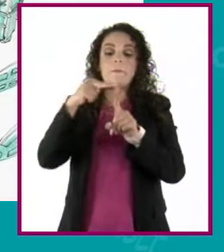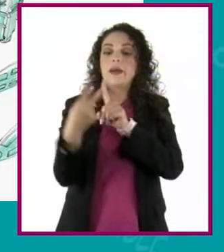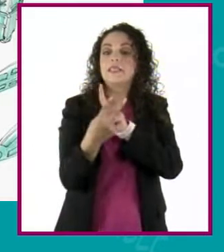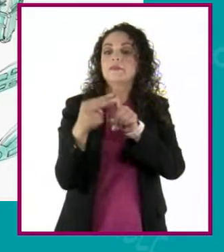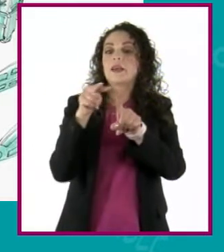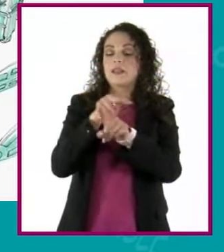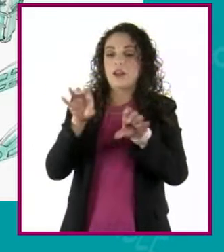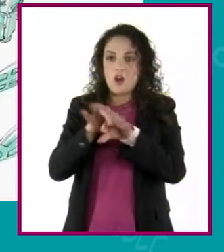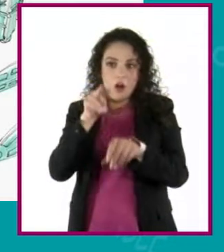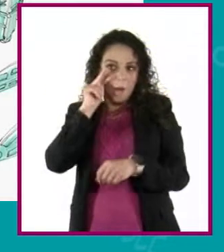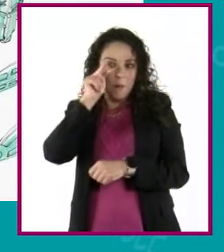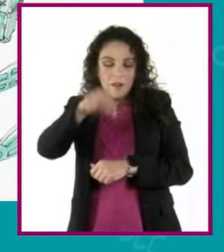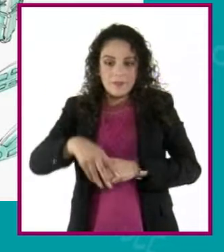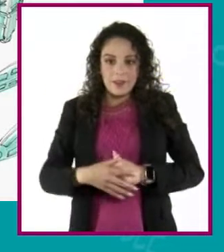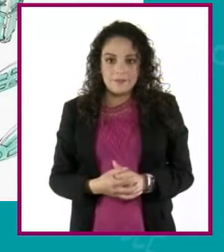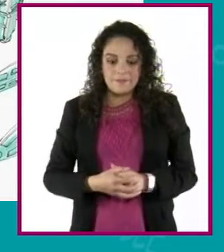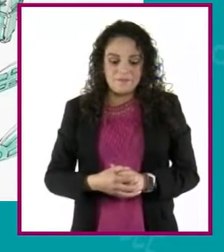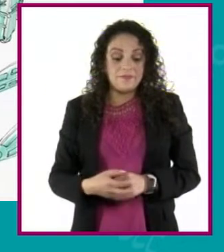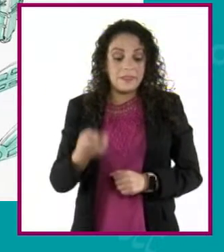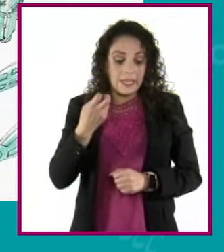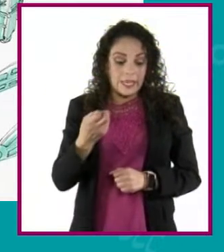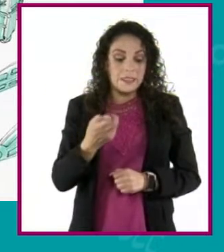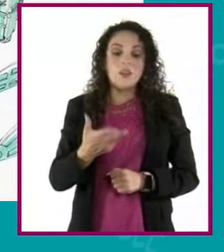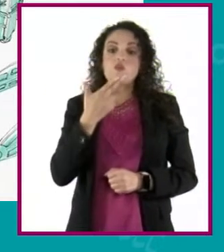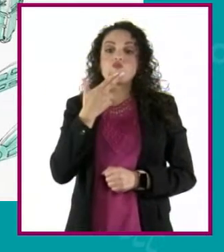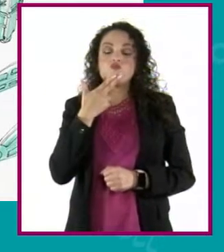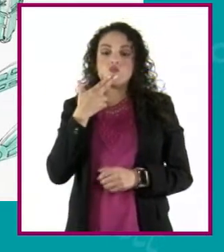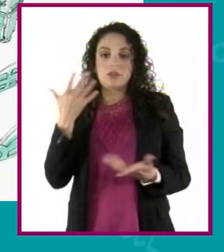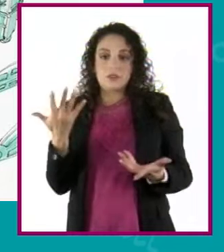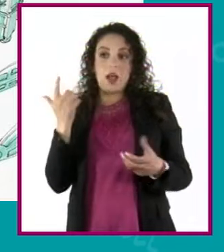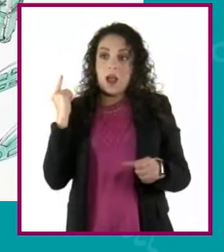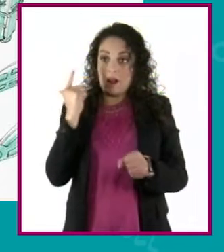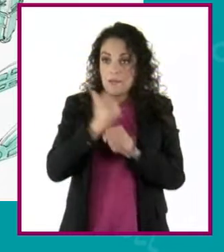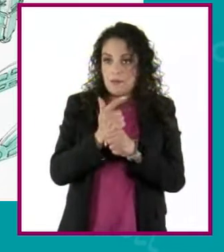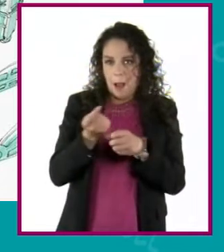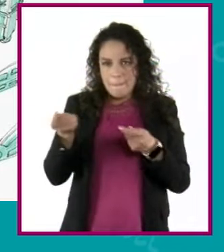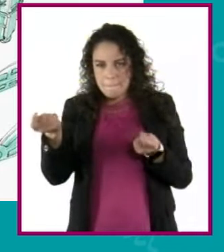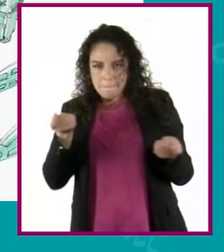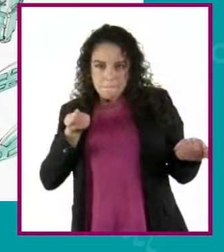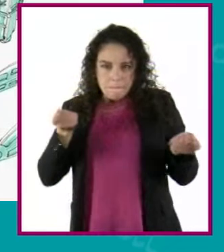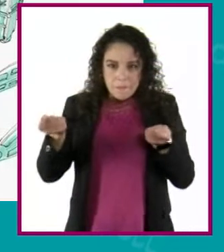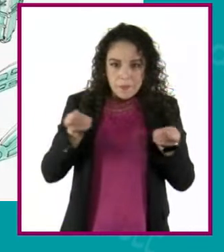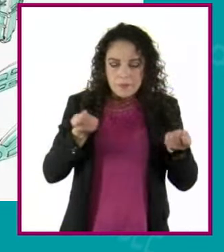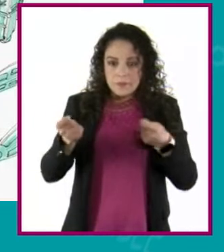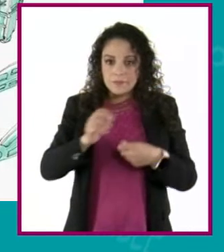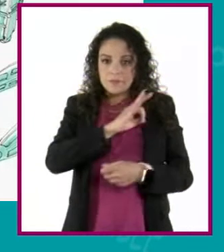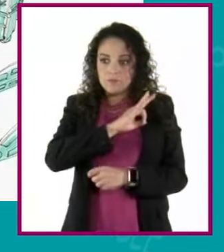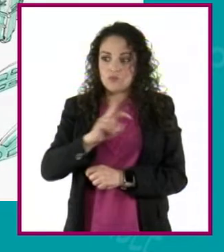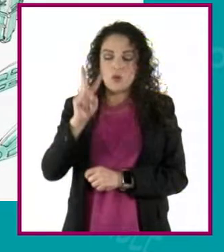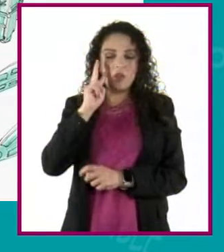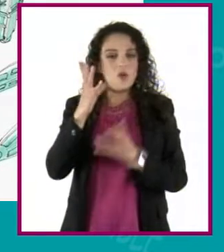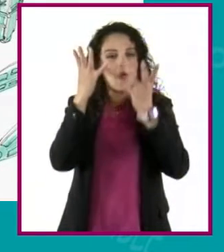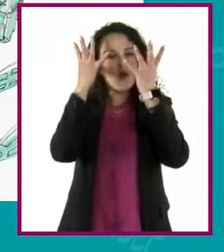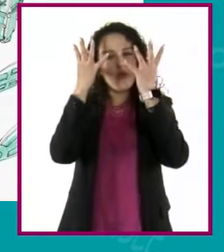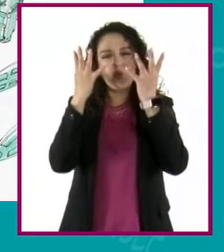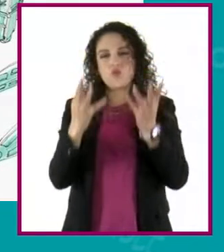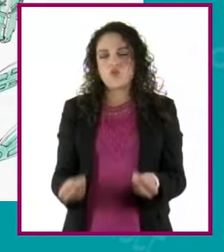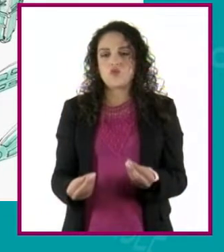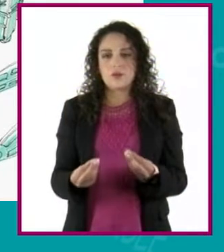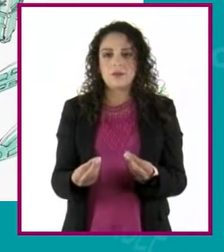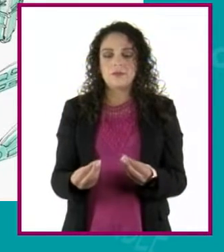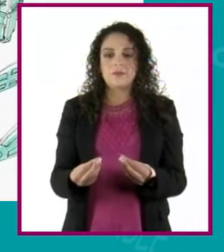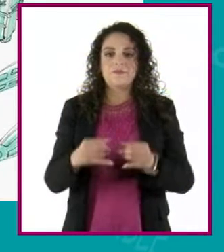Y pues manejarlo, utilizarlo, identificarlo, pues nos va a permitir un mundo de información y pues también una